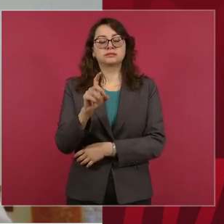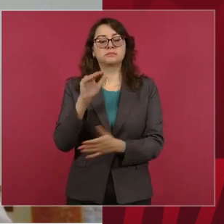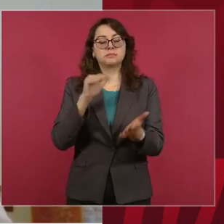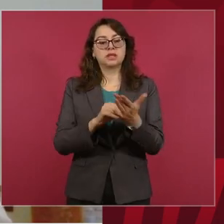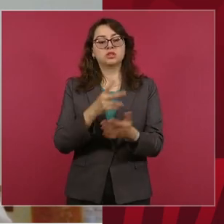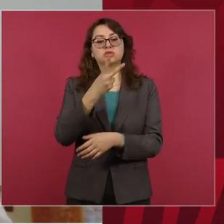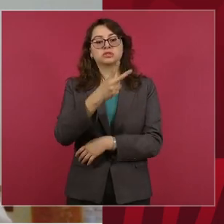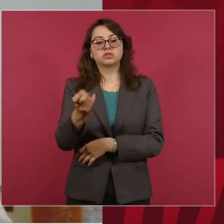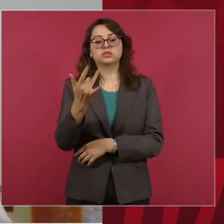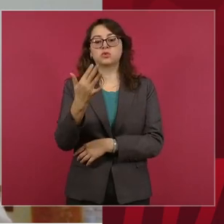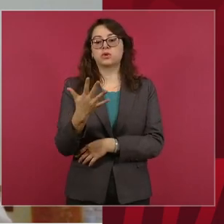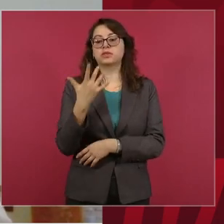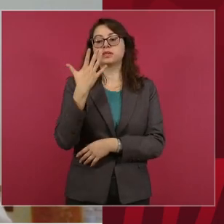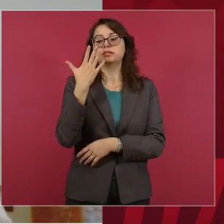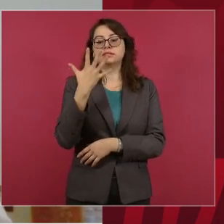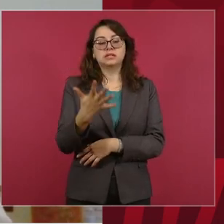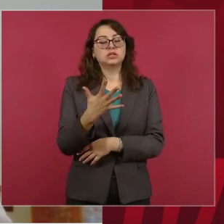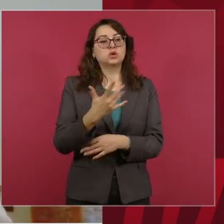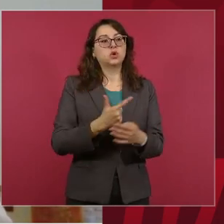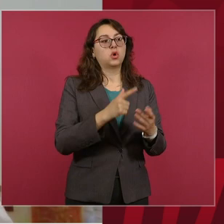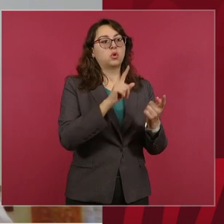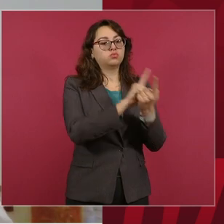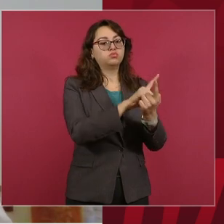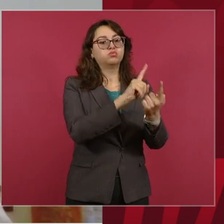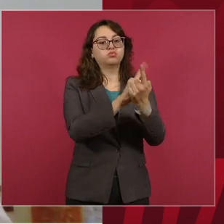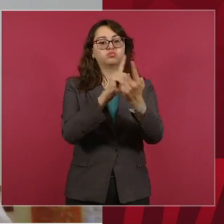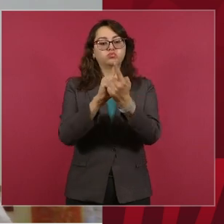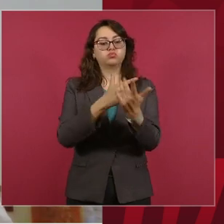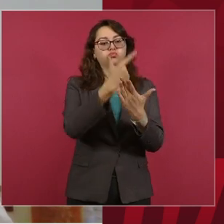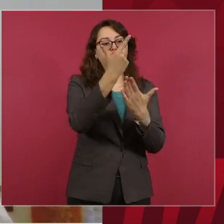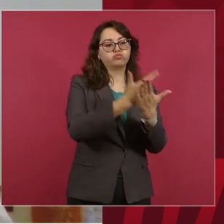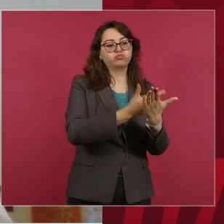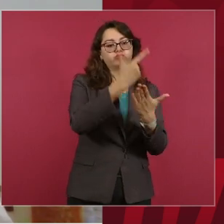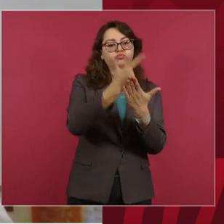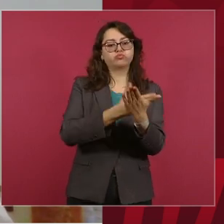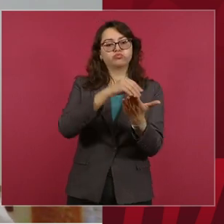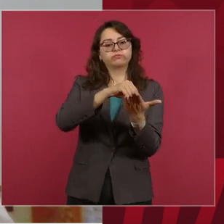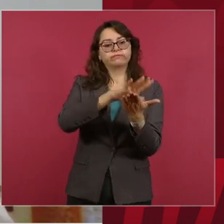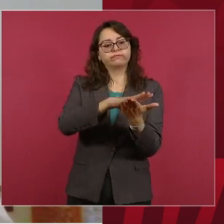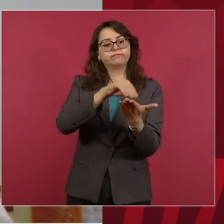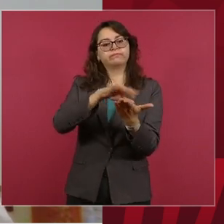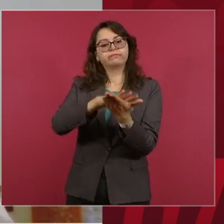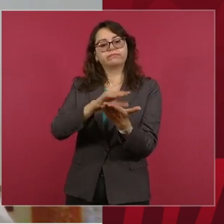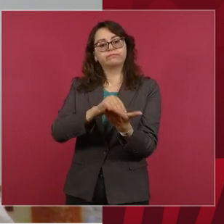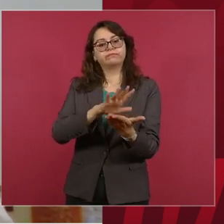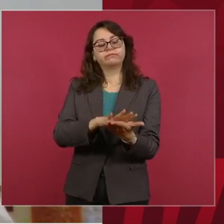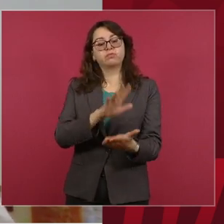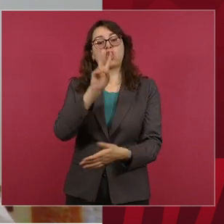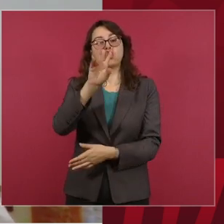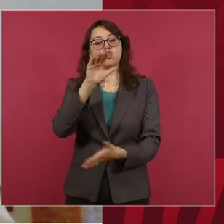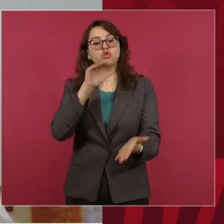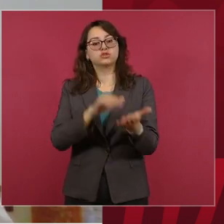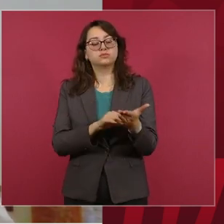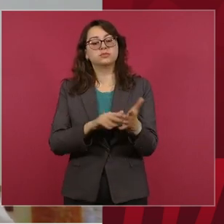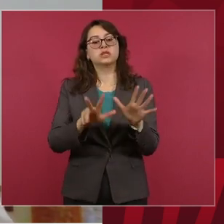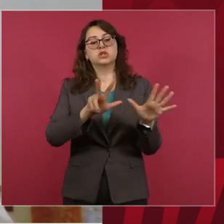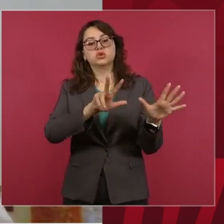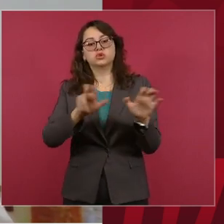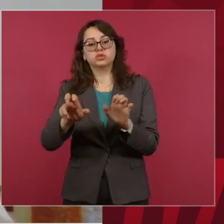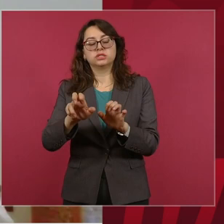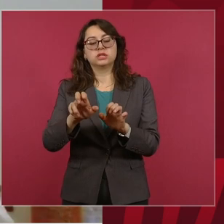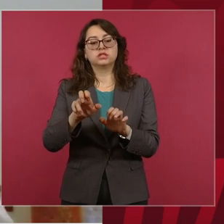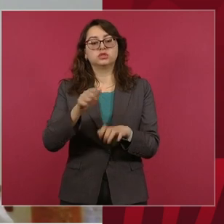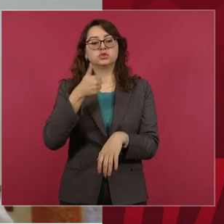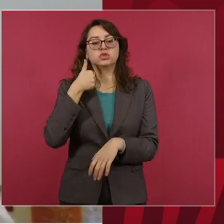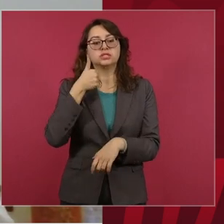censos en Acapulco y en Coyuca. Son 2 mil 806 servidores